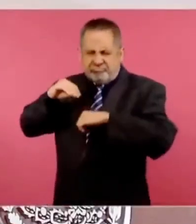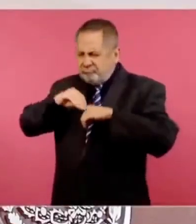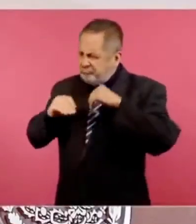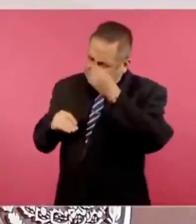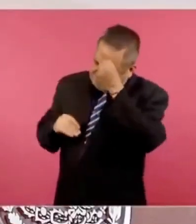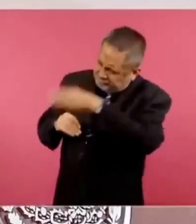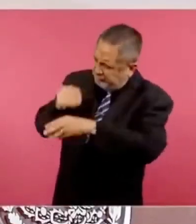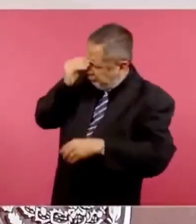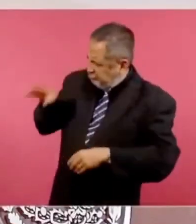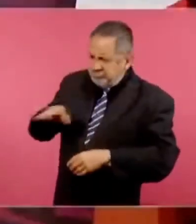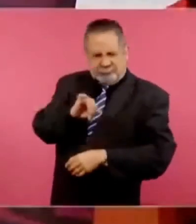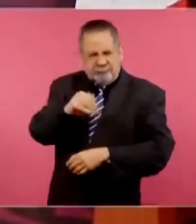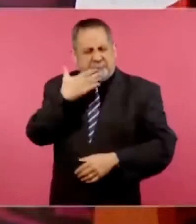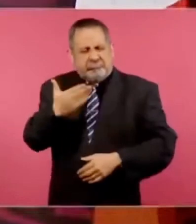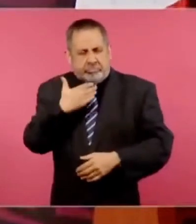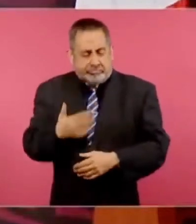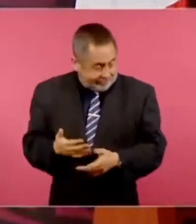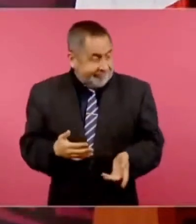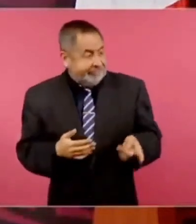Otro, ¿no?,